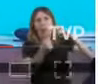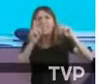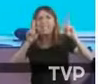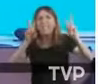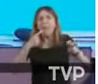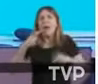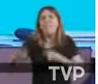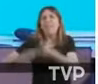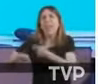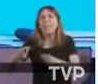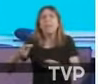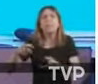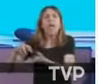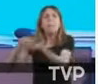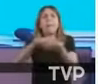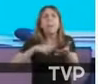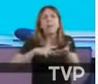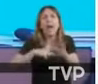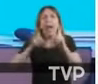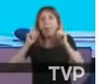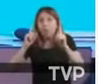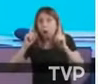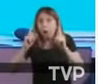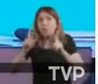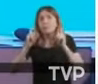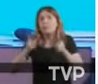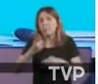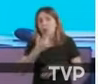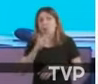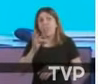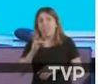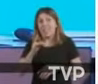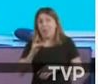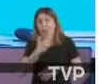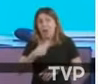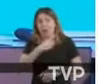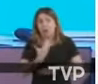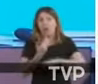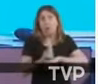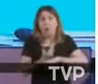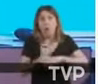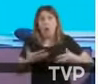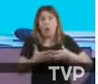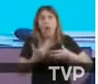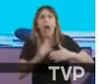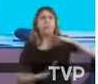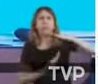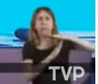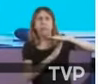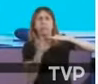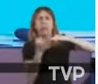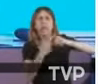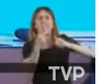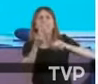El sector privado, en el año 2020, desde que comenzamos la gestión, planteamos que había un pilar central en la estructura